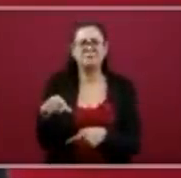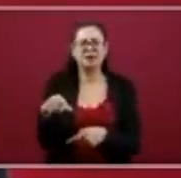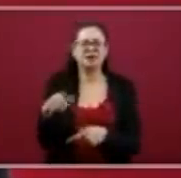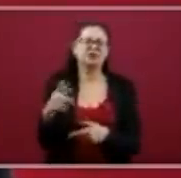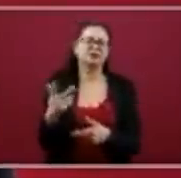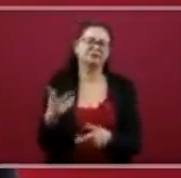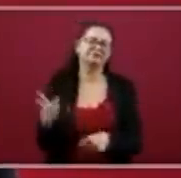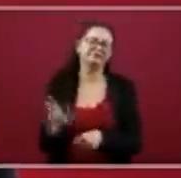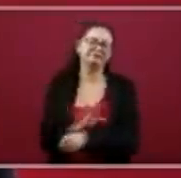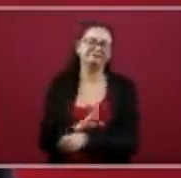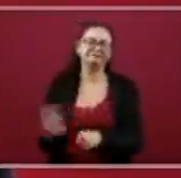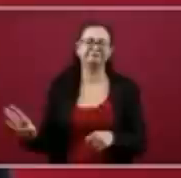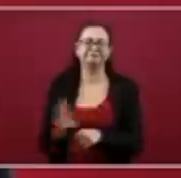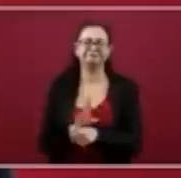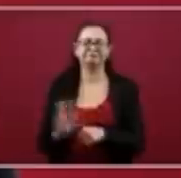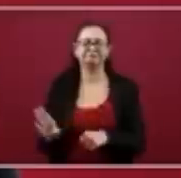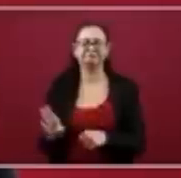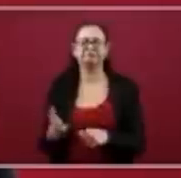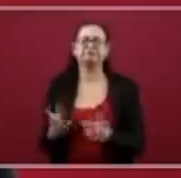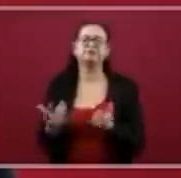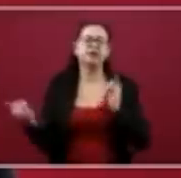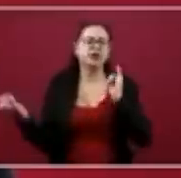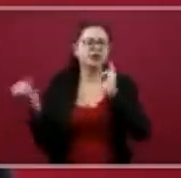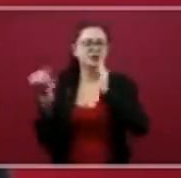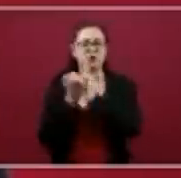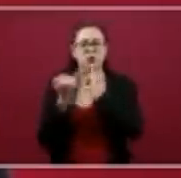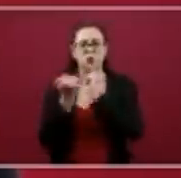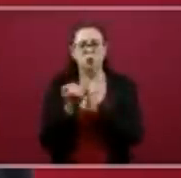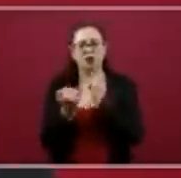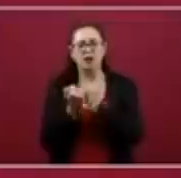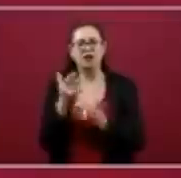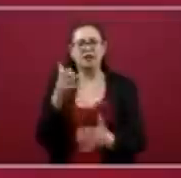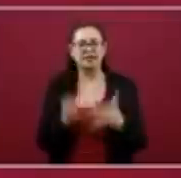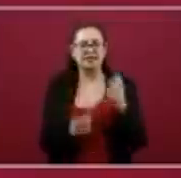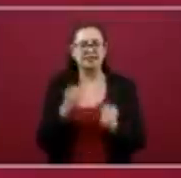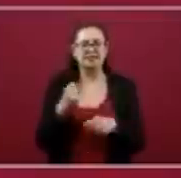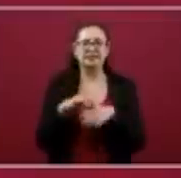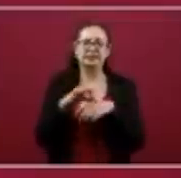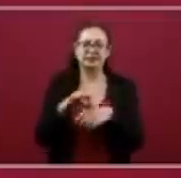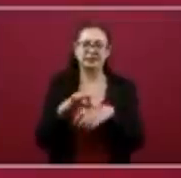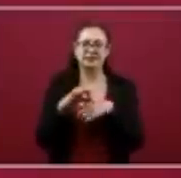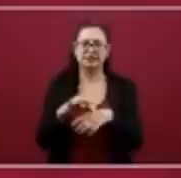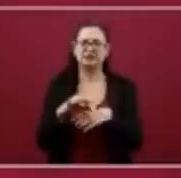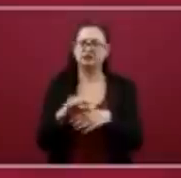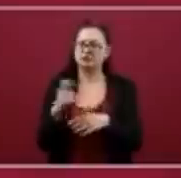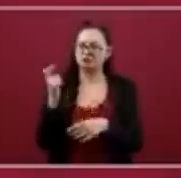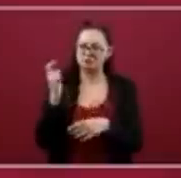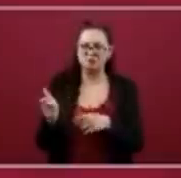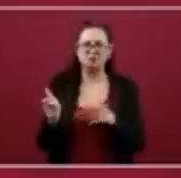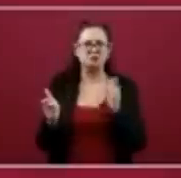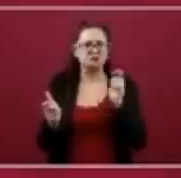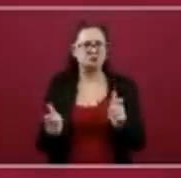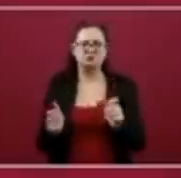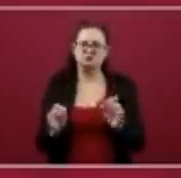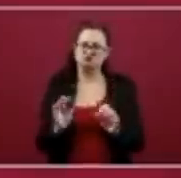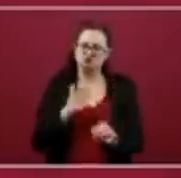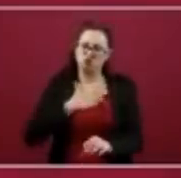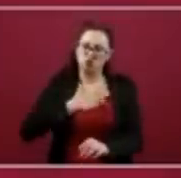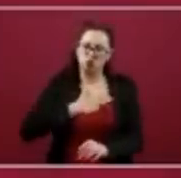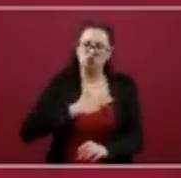se beneficie y que también tanto la leche como la carne le lleguen a buen precio a los